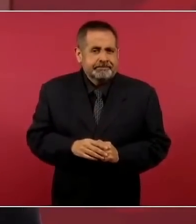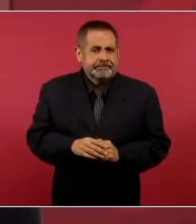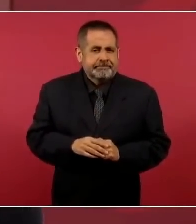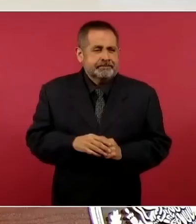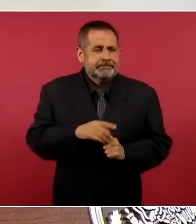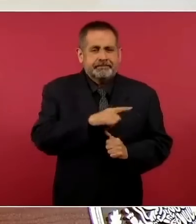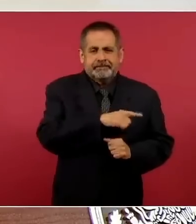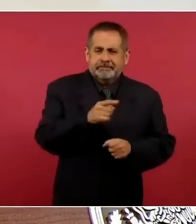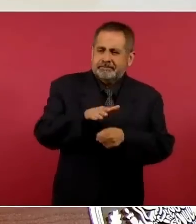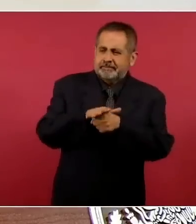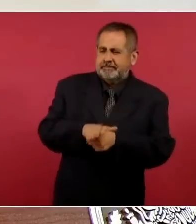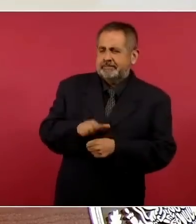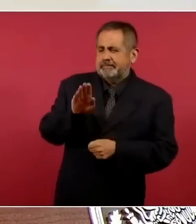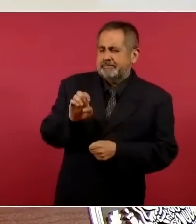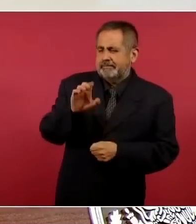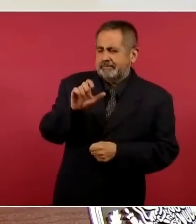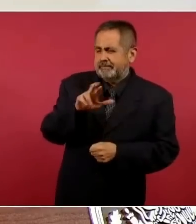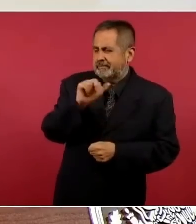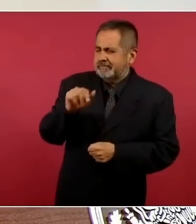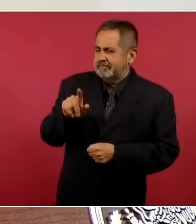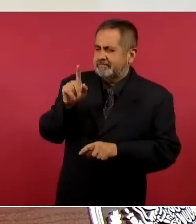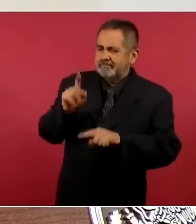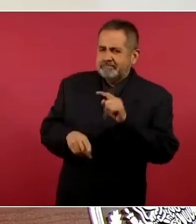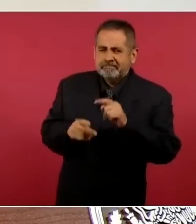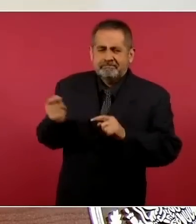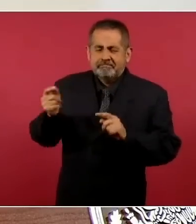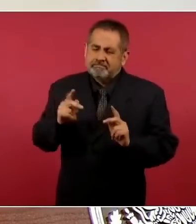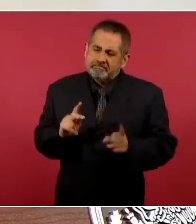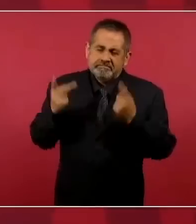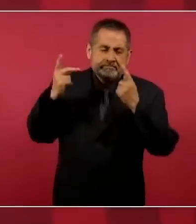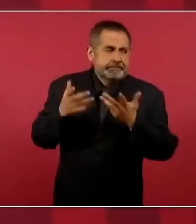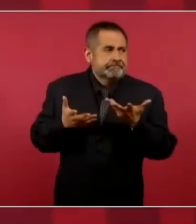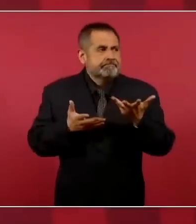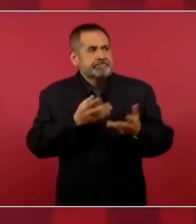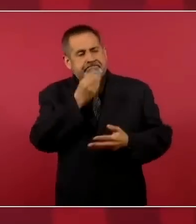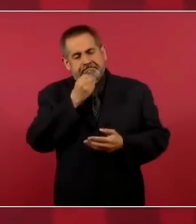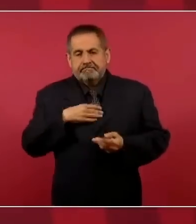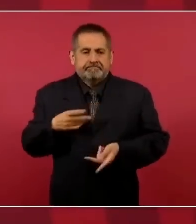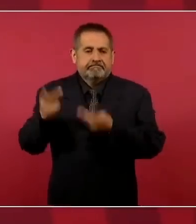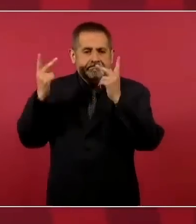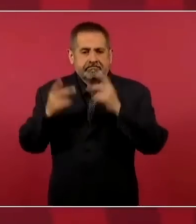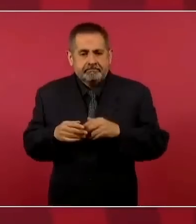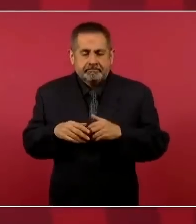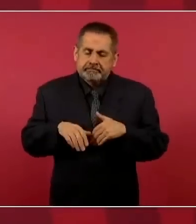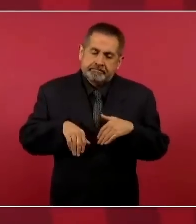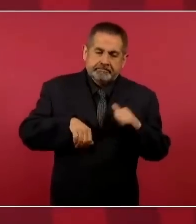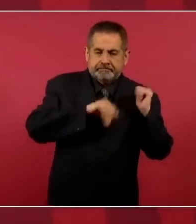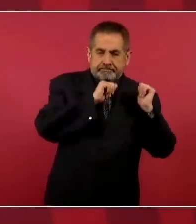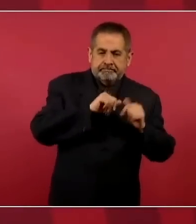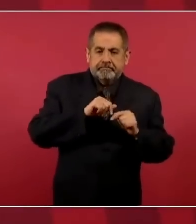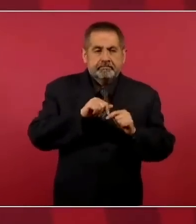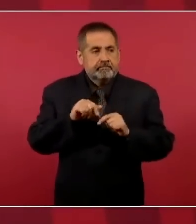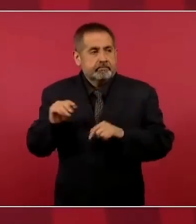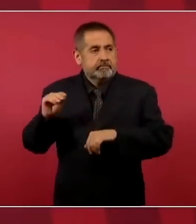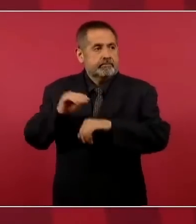reprimen a Becerra Costa o lo obligan a vender el periódico y se va,